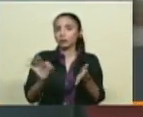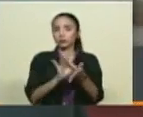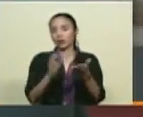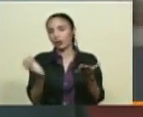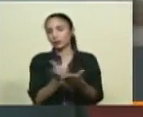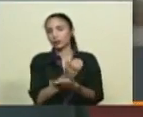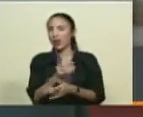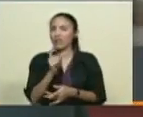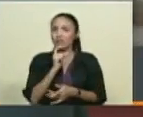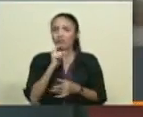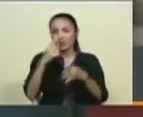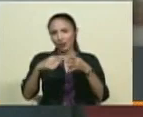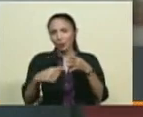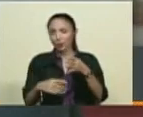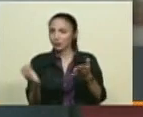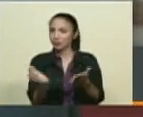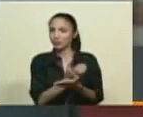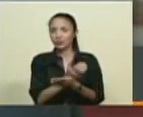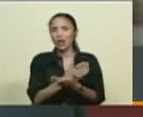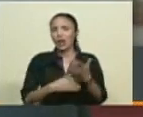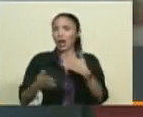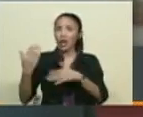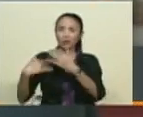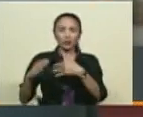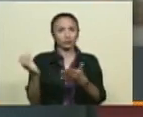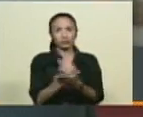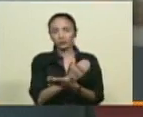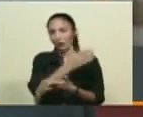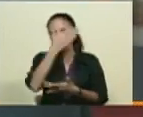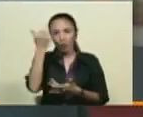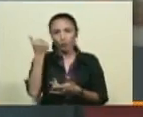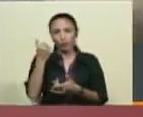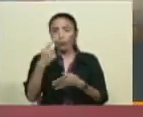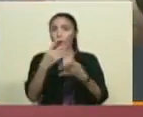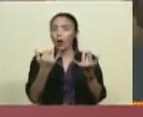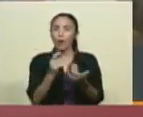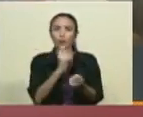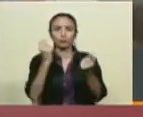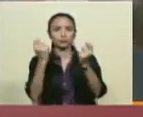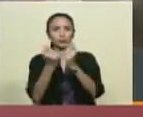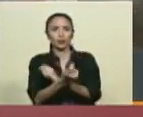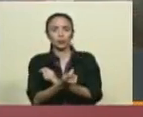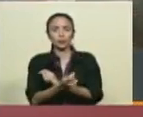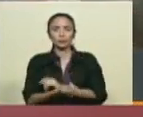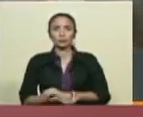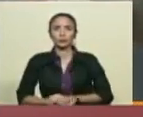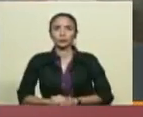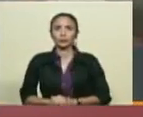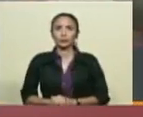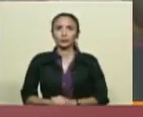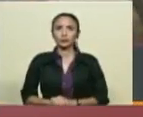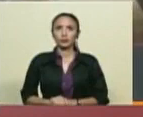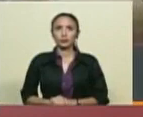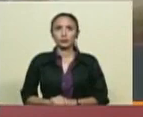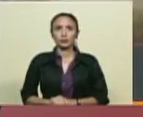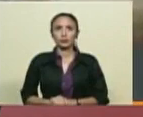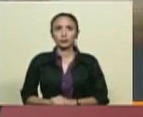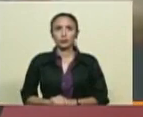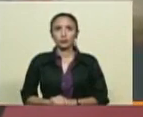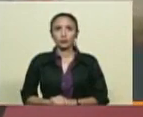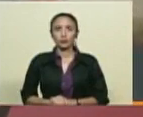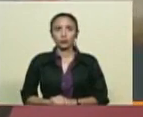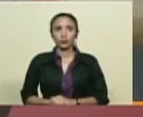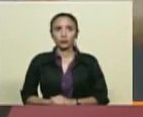más difíciles que vivió la organización en los últimos tiempos. In our meeting of the Joint Ministerial Monitoring Committee